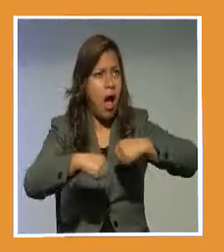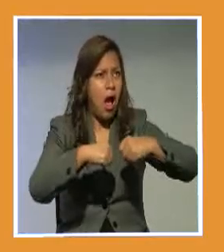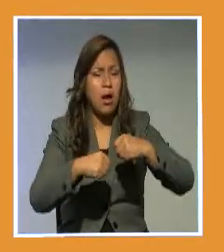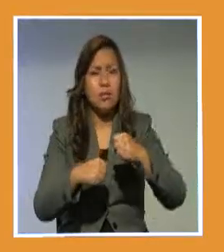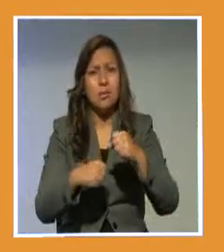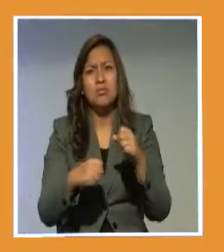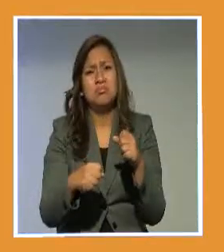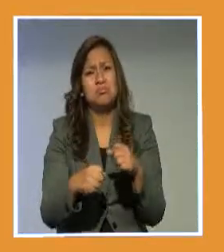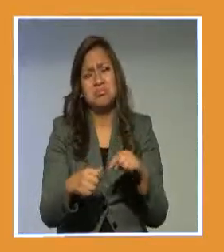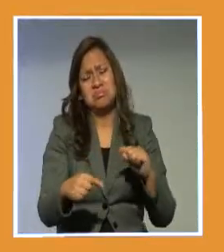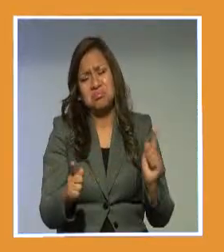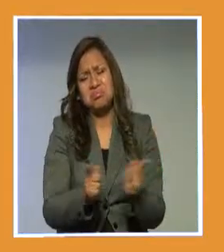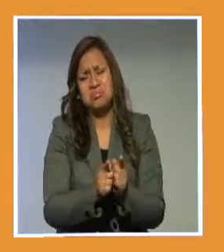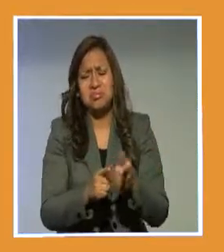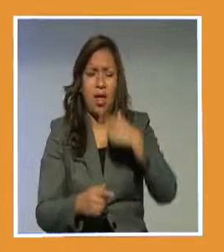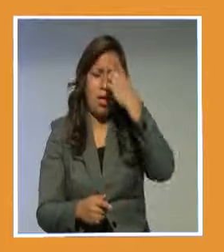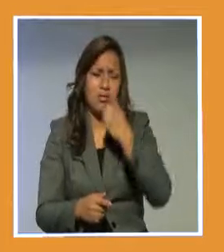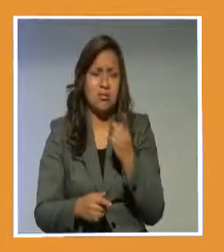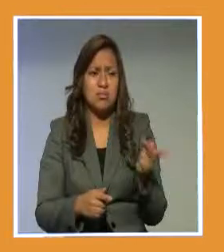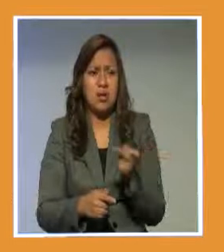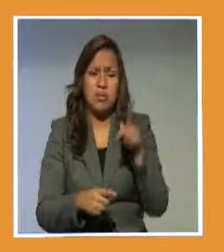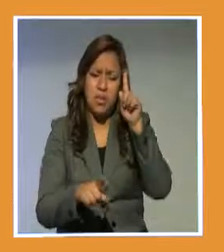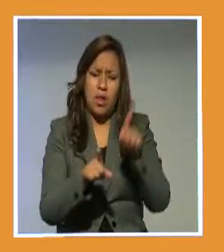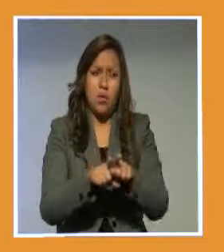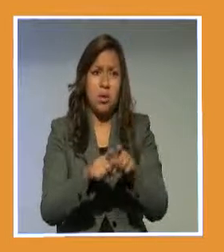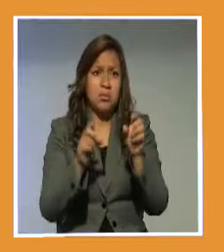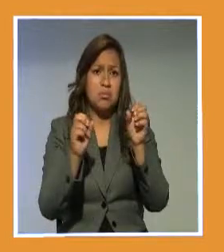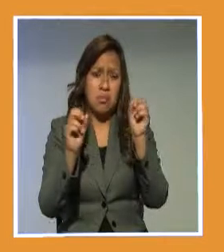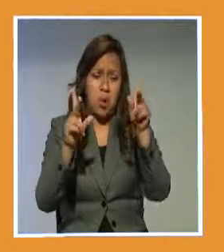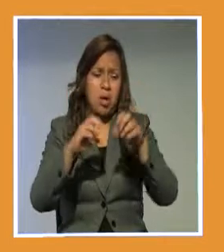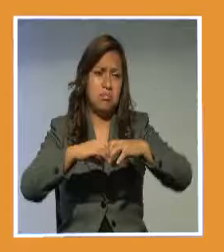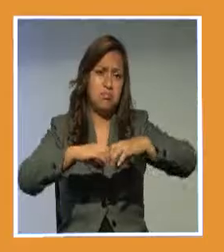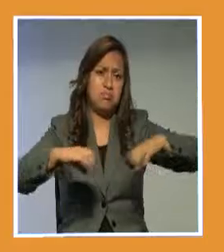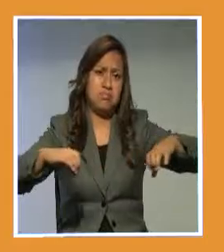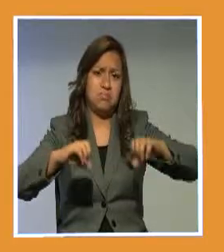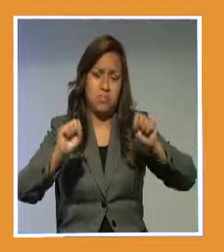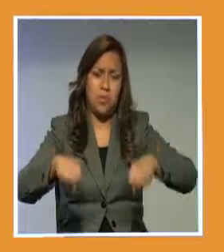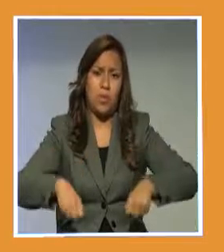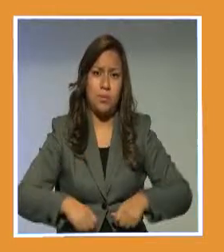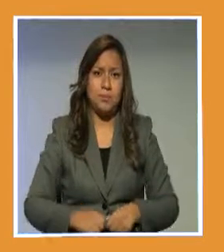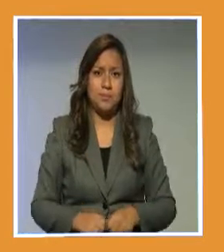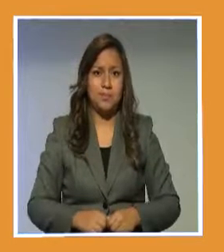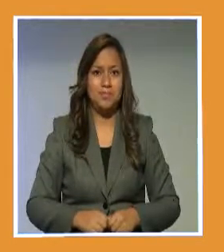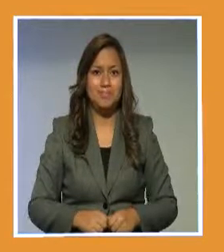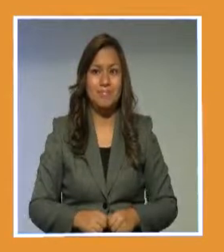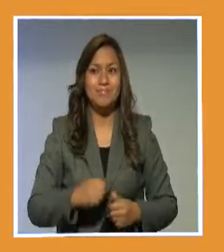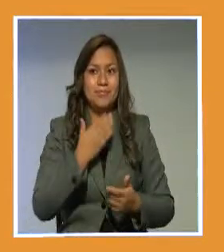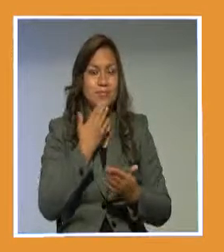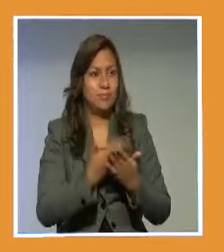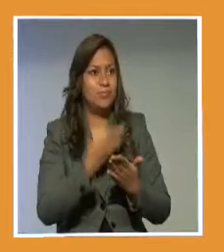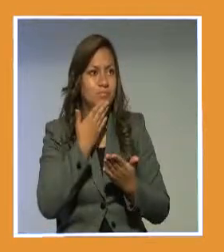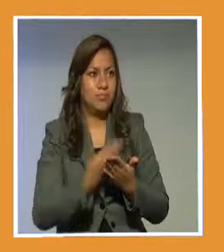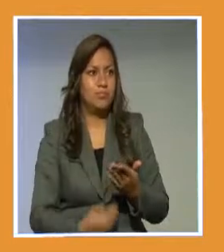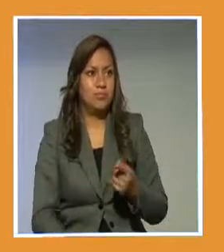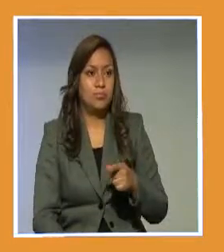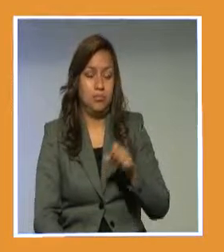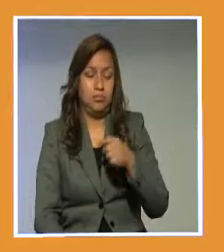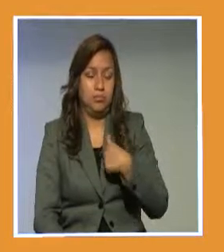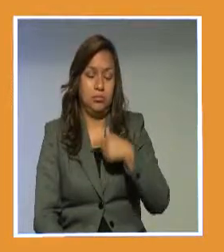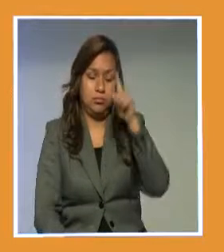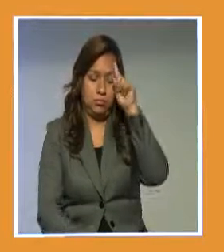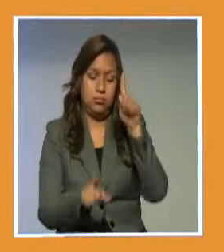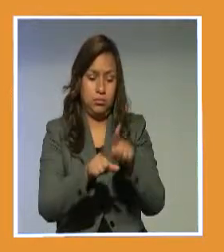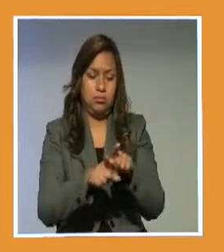sin tantos gastos en los que tenían que incurrir muchísimas de las personas aquí en el Ecuador. Bien, gracias, presidenta. Concordamos en eso. Concuerdo al menos